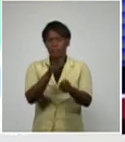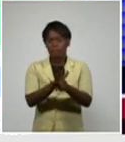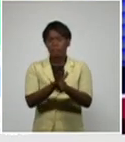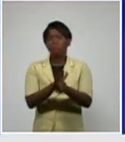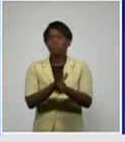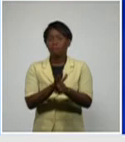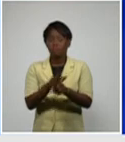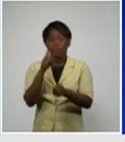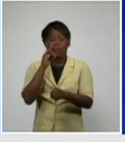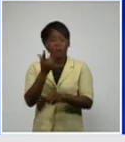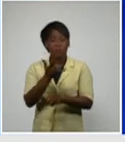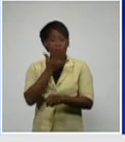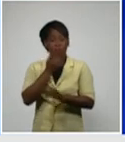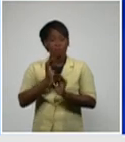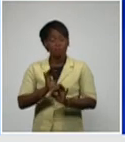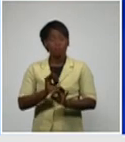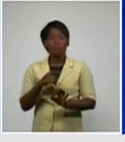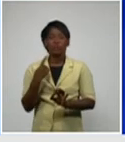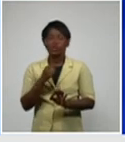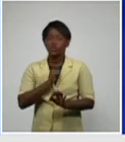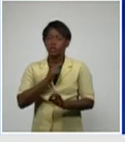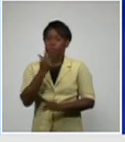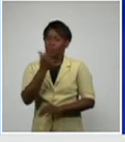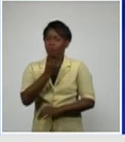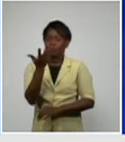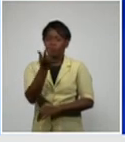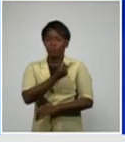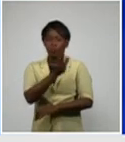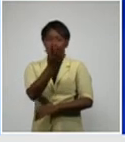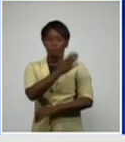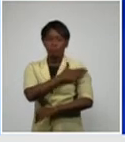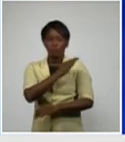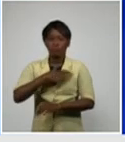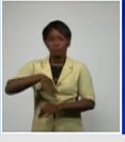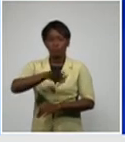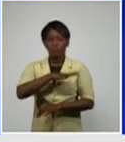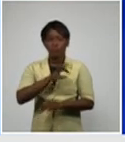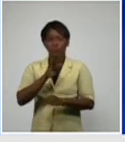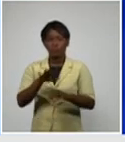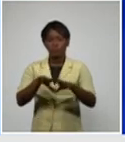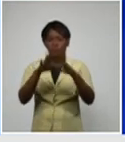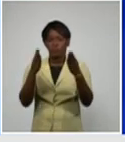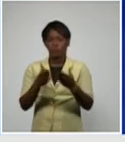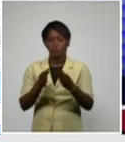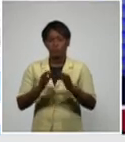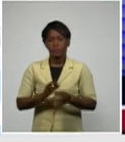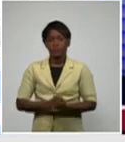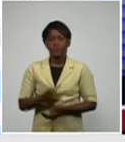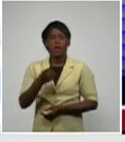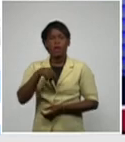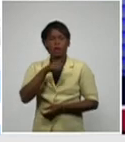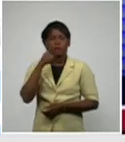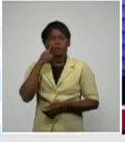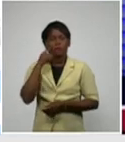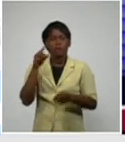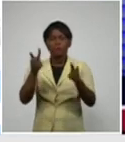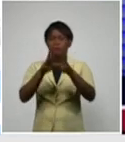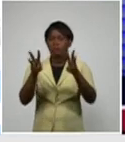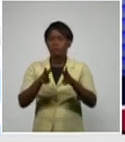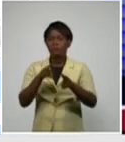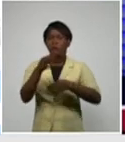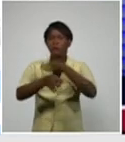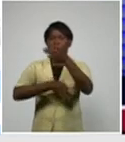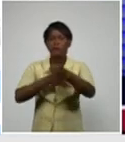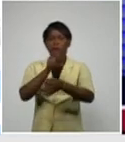todo el mundo. De hecho, doctor, ayer publicamos un reporte sobre el intercambio que sostuvieran directivos de Biocuba Pharma, también científicos